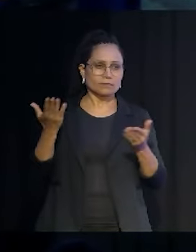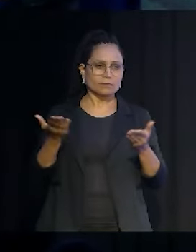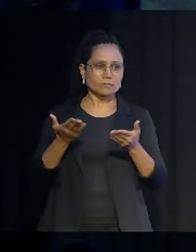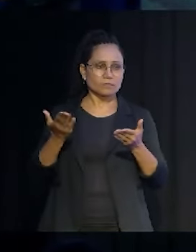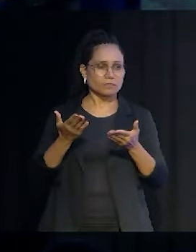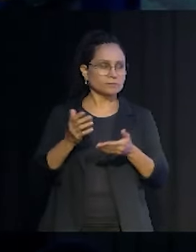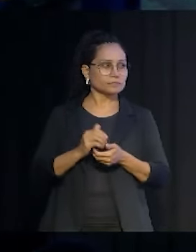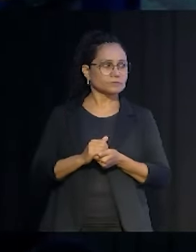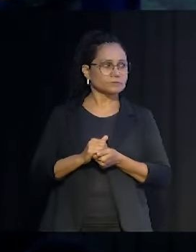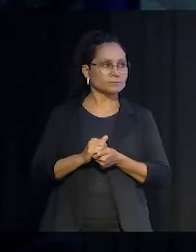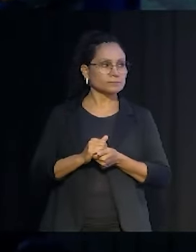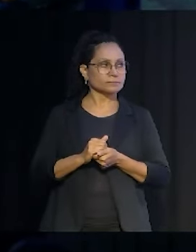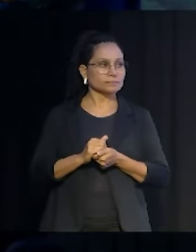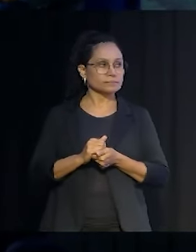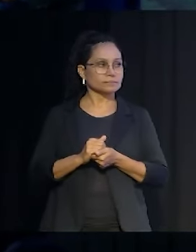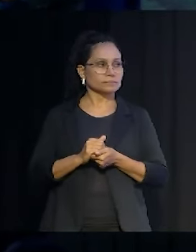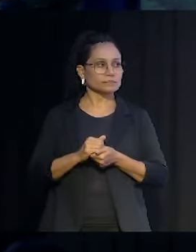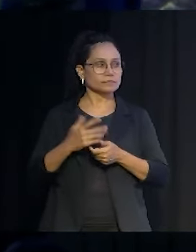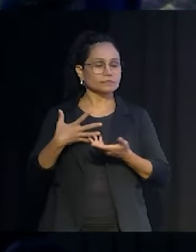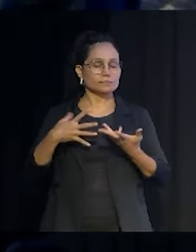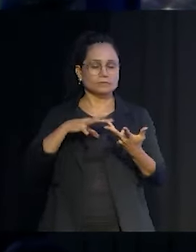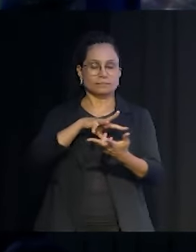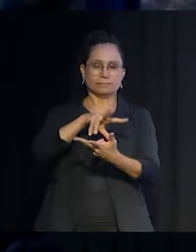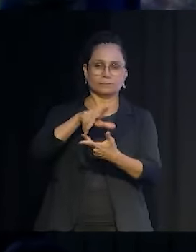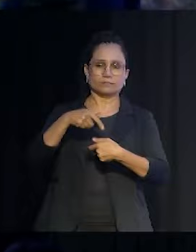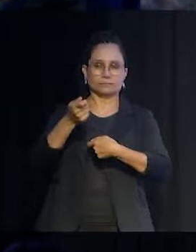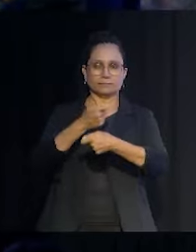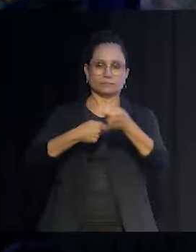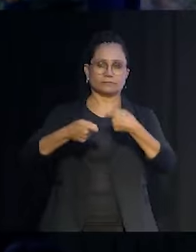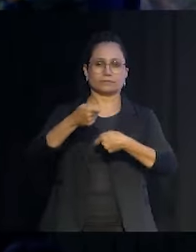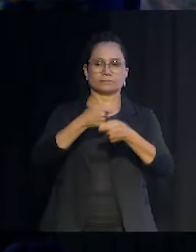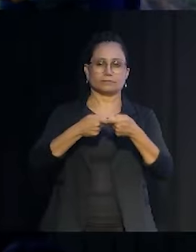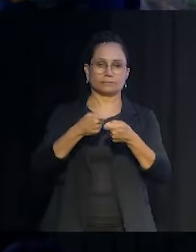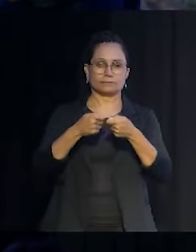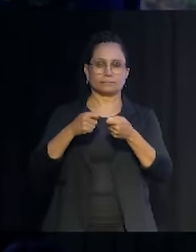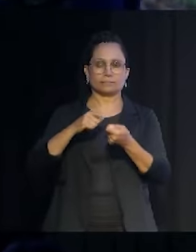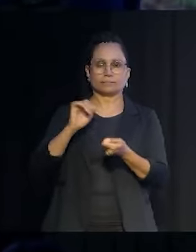Y tienen mucho más de lo que hay hoy en día. Entonces,